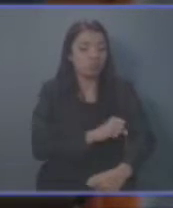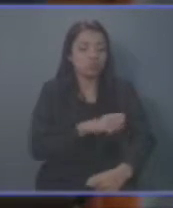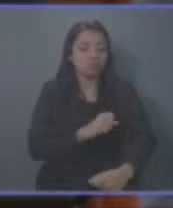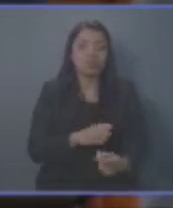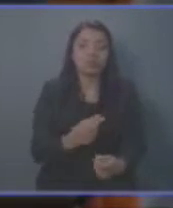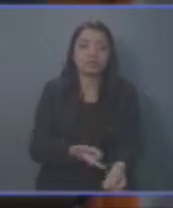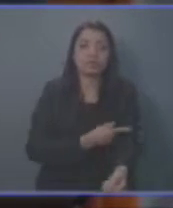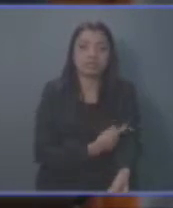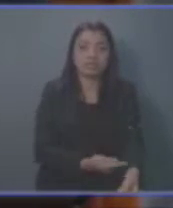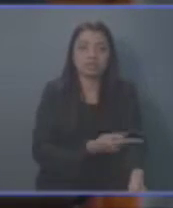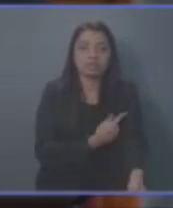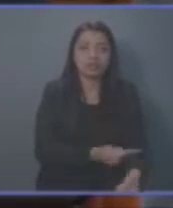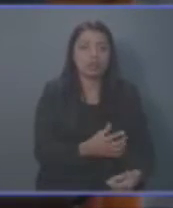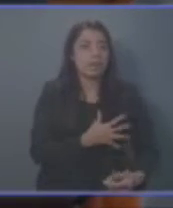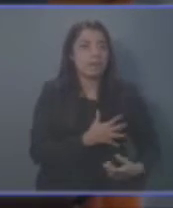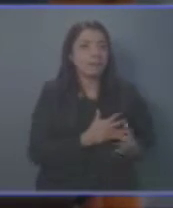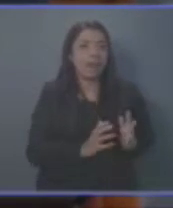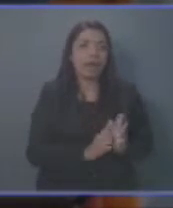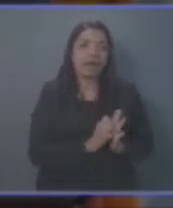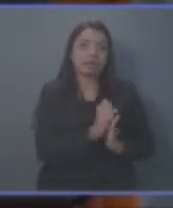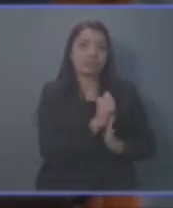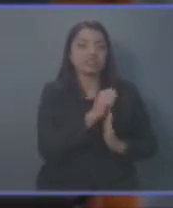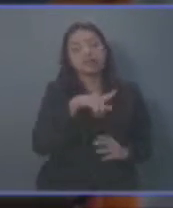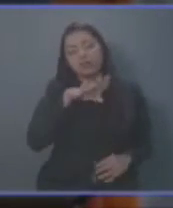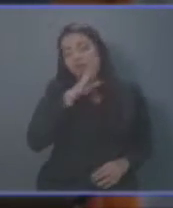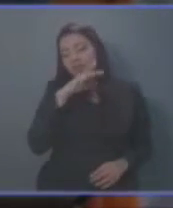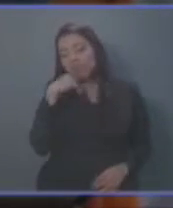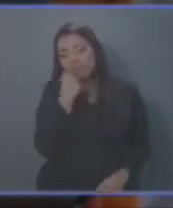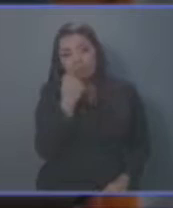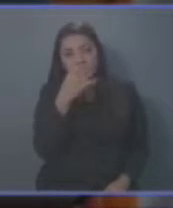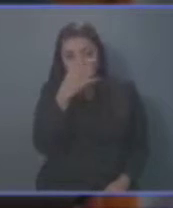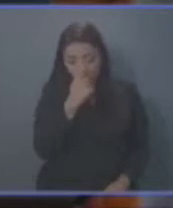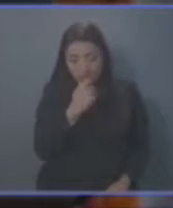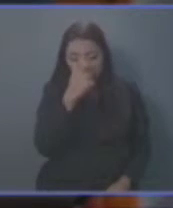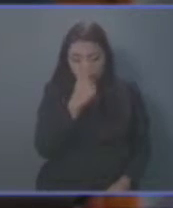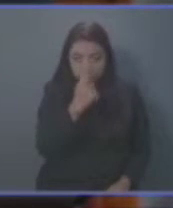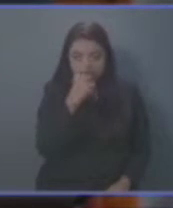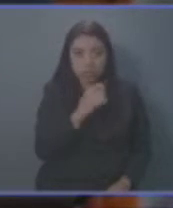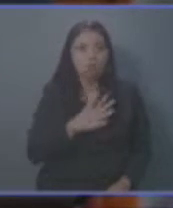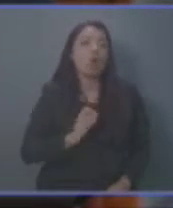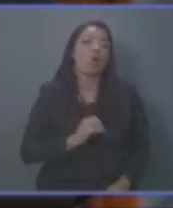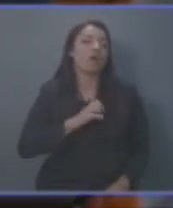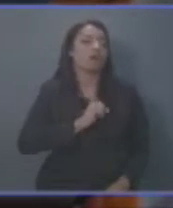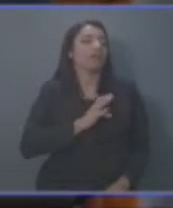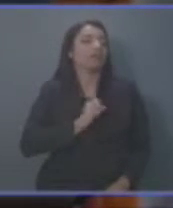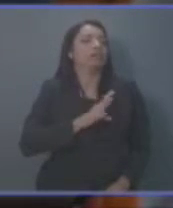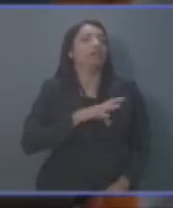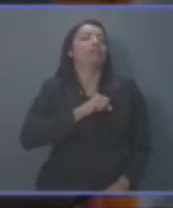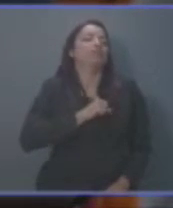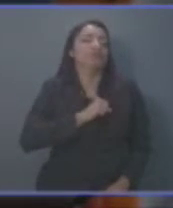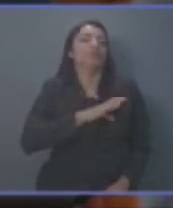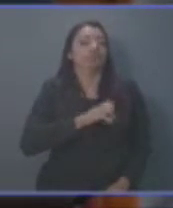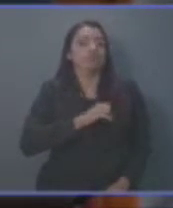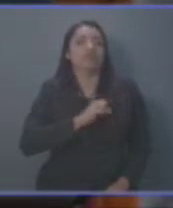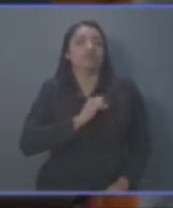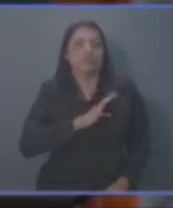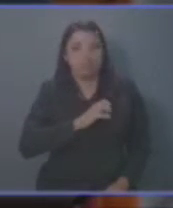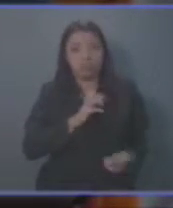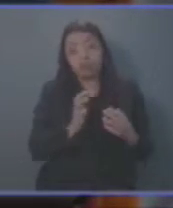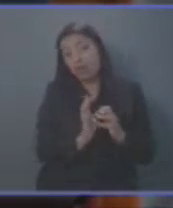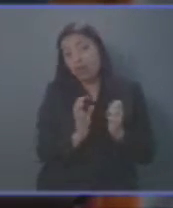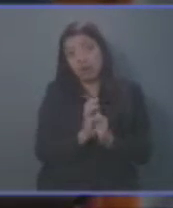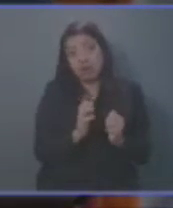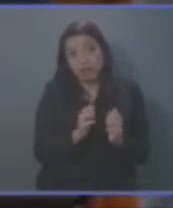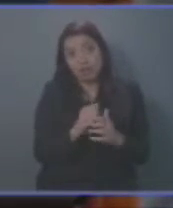diabetes, cáncer de mama, enfermedades respiratorias, insuficiencia cardíaca y proveer a